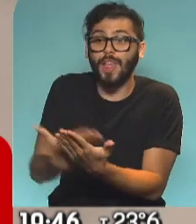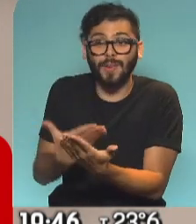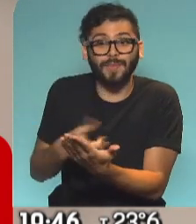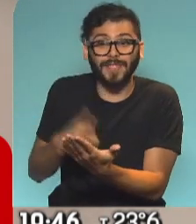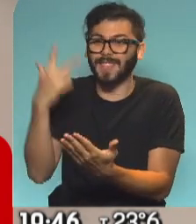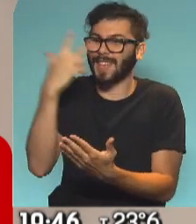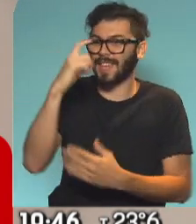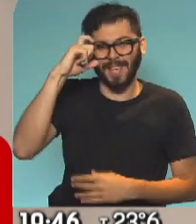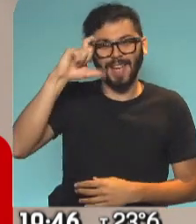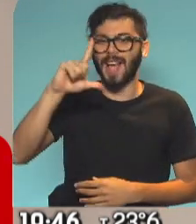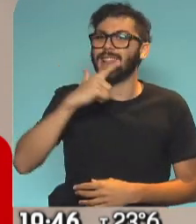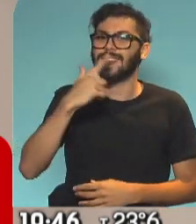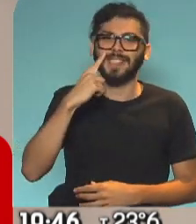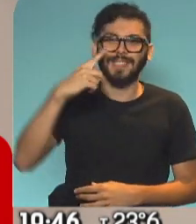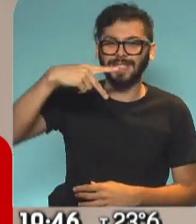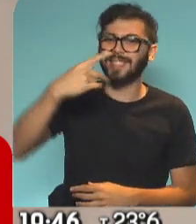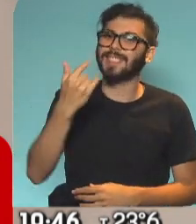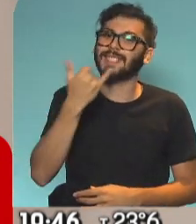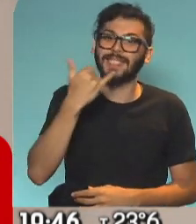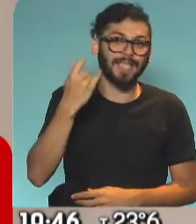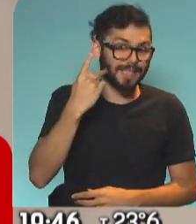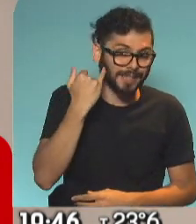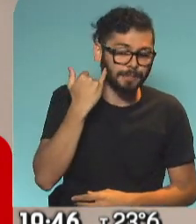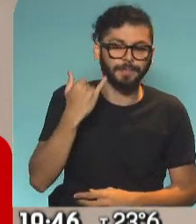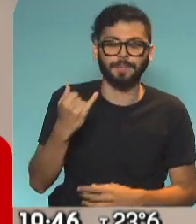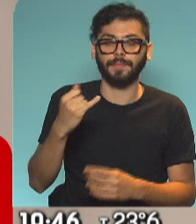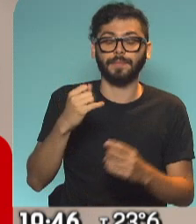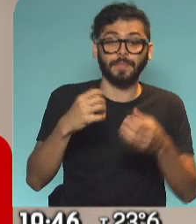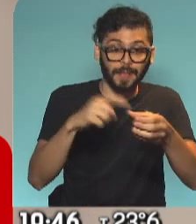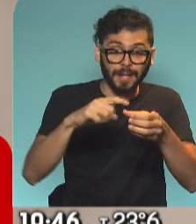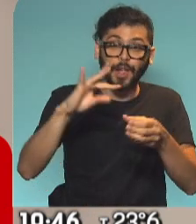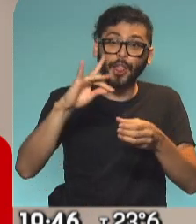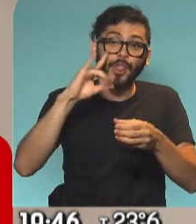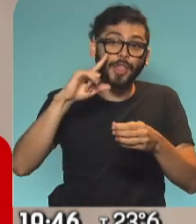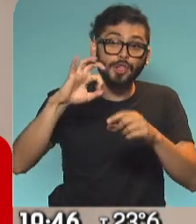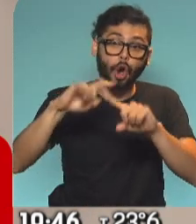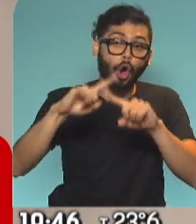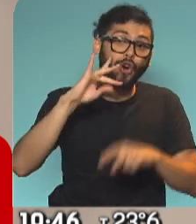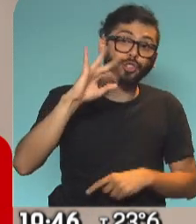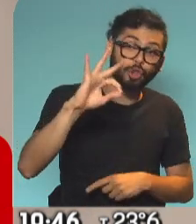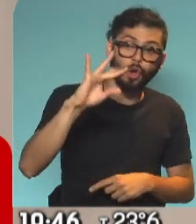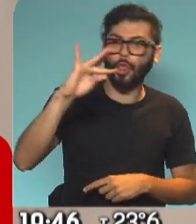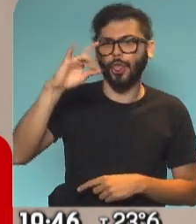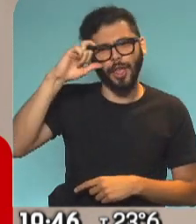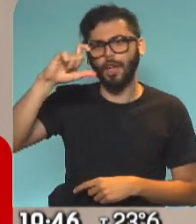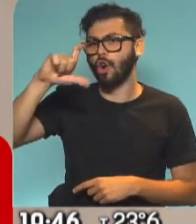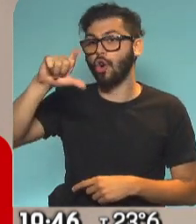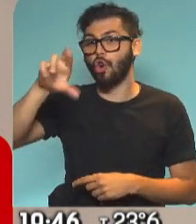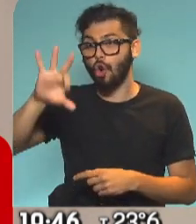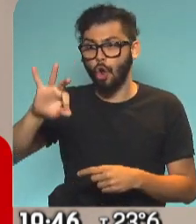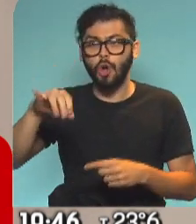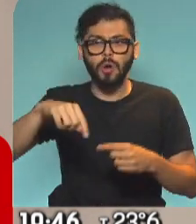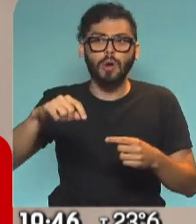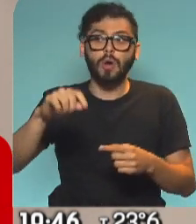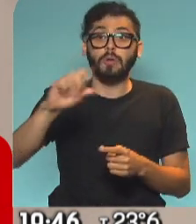Helsinki. El dióxido de cloro se está usando en forma muy importante, no solo en nuestro país,